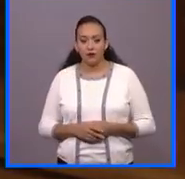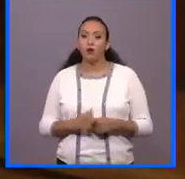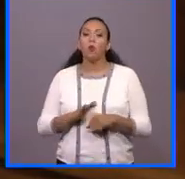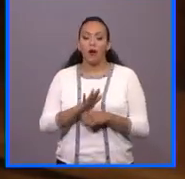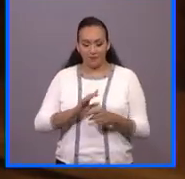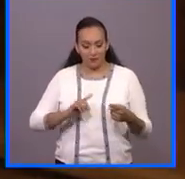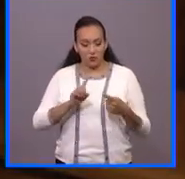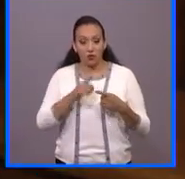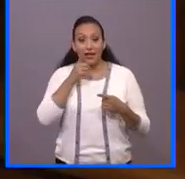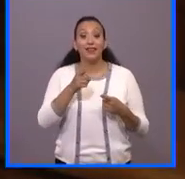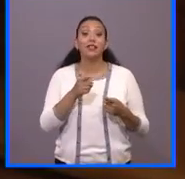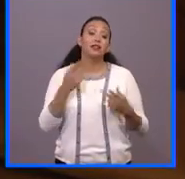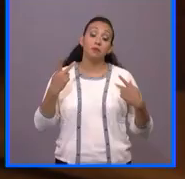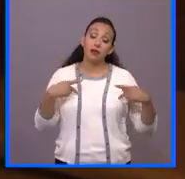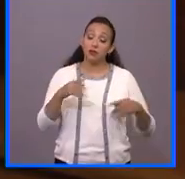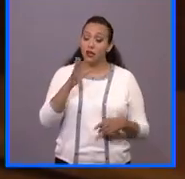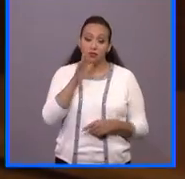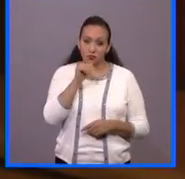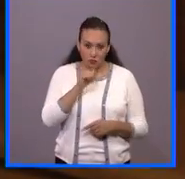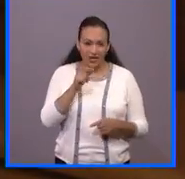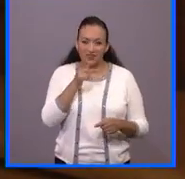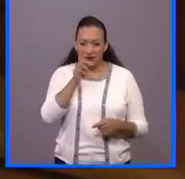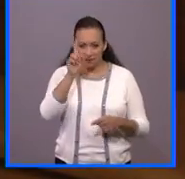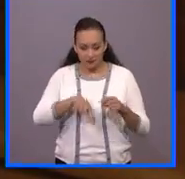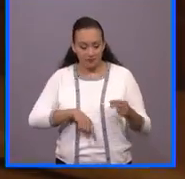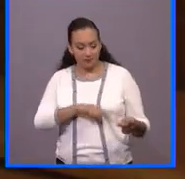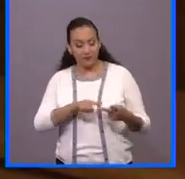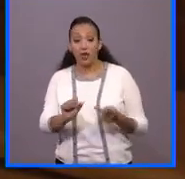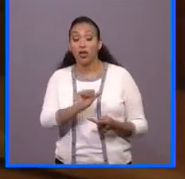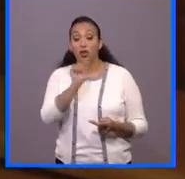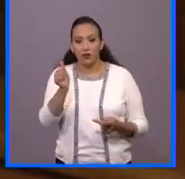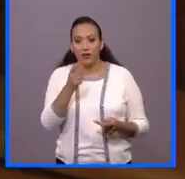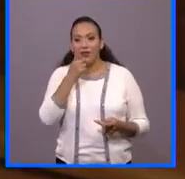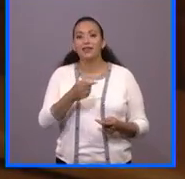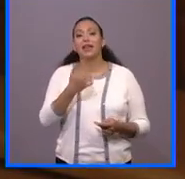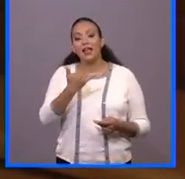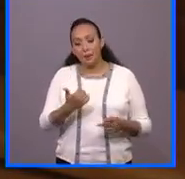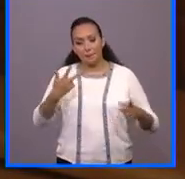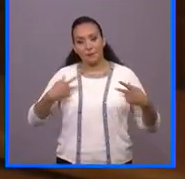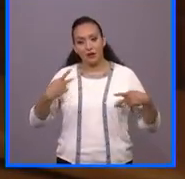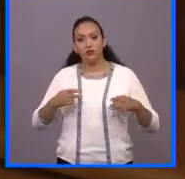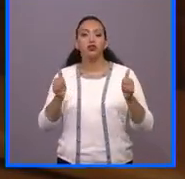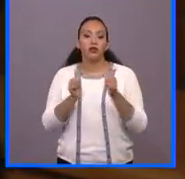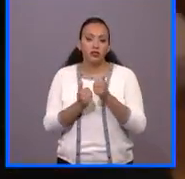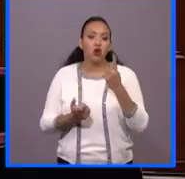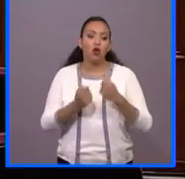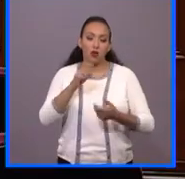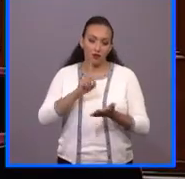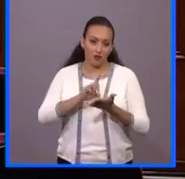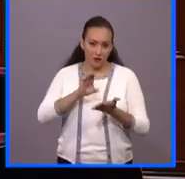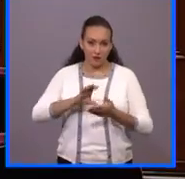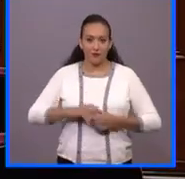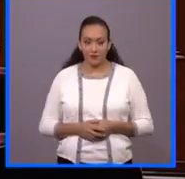porción normativa incapaces y el segundo en la porción normativa y personas con algún tipo de discapacidad. Es